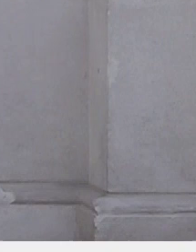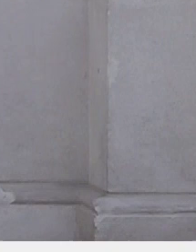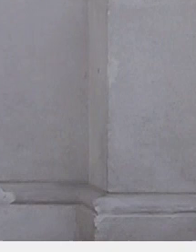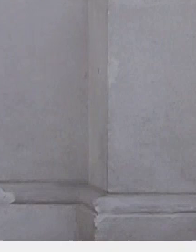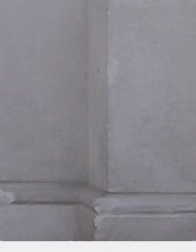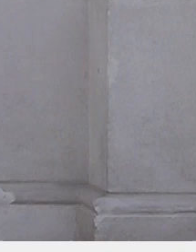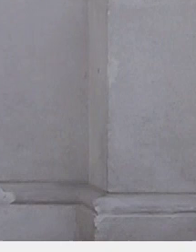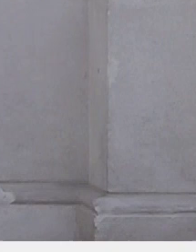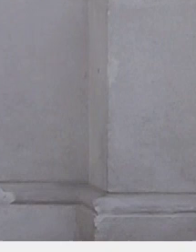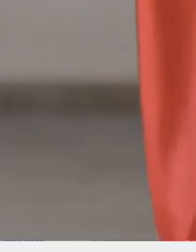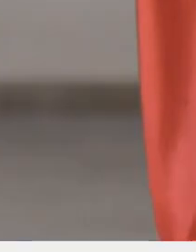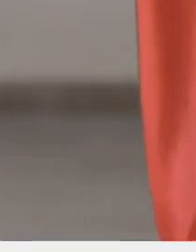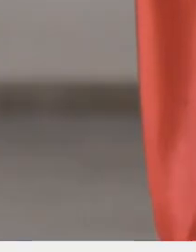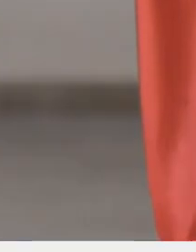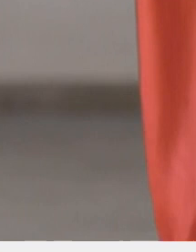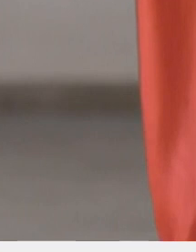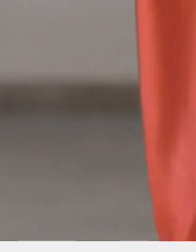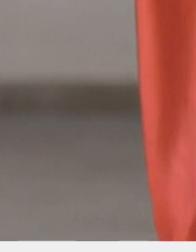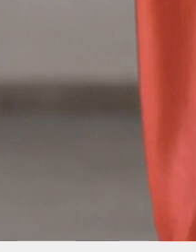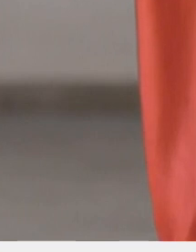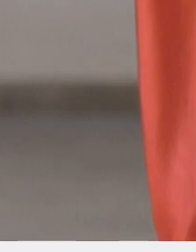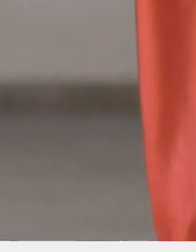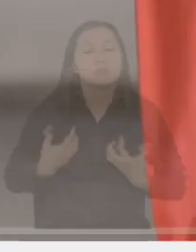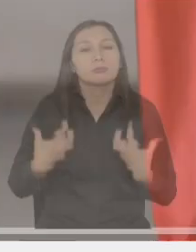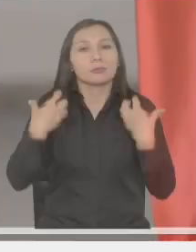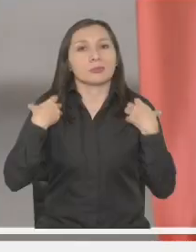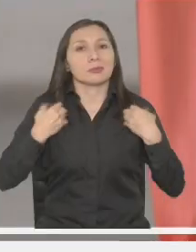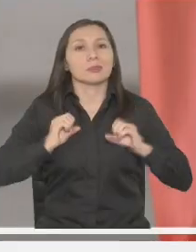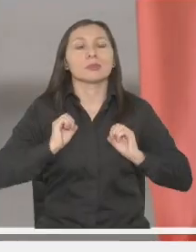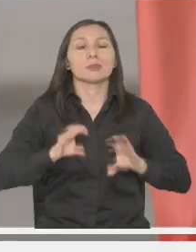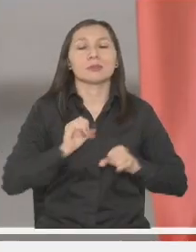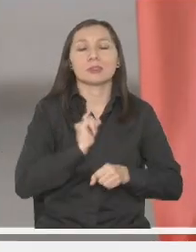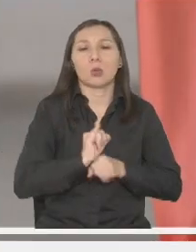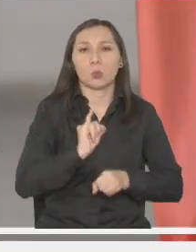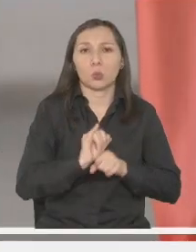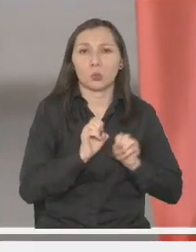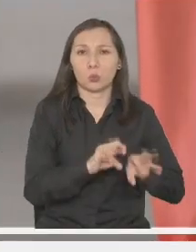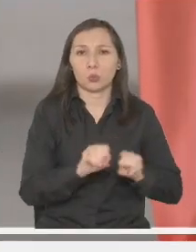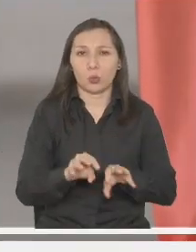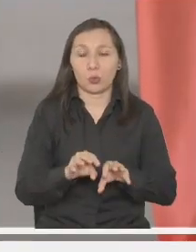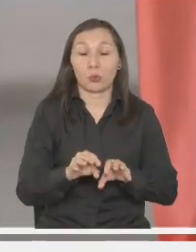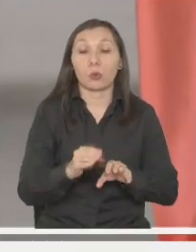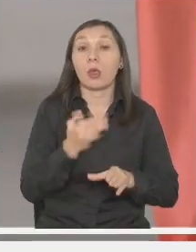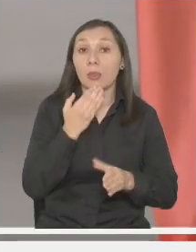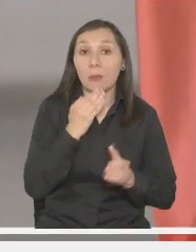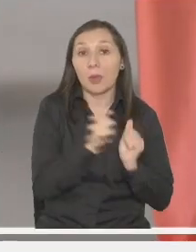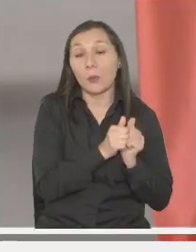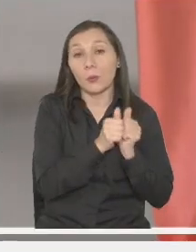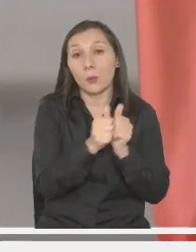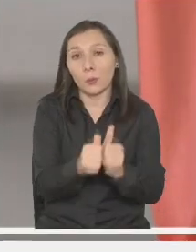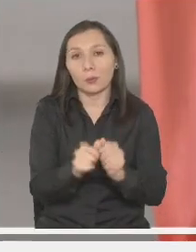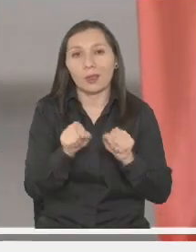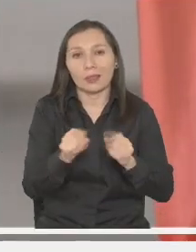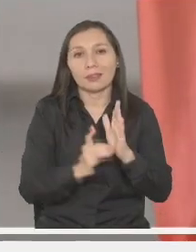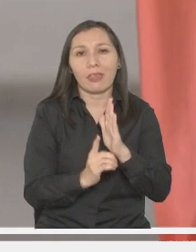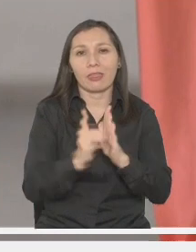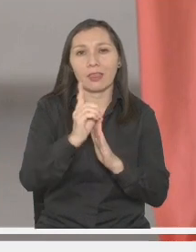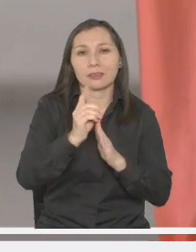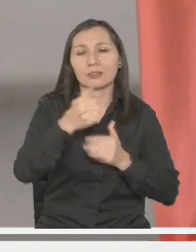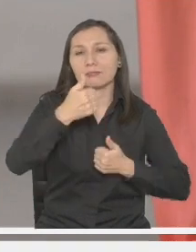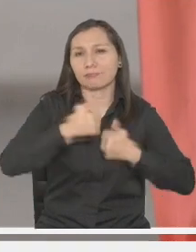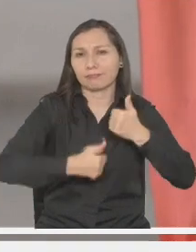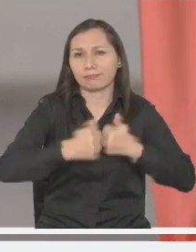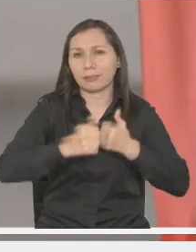como Rita, en la escuela de formación, donde me correspondió ser instructor y partir con ellos en este desarrollo de su